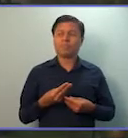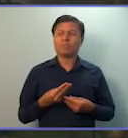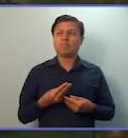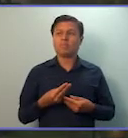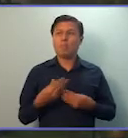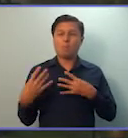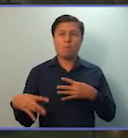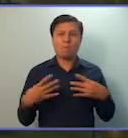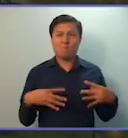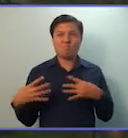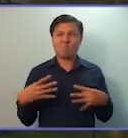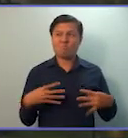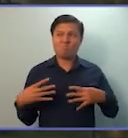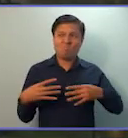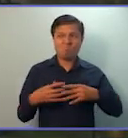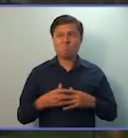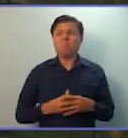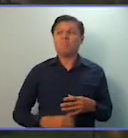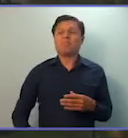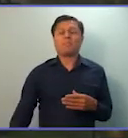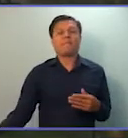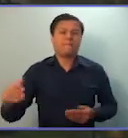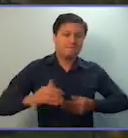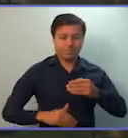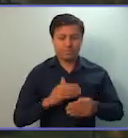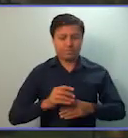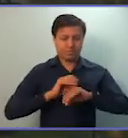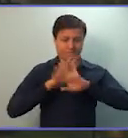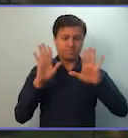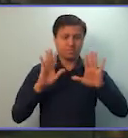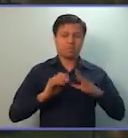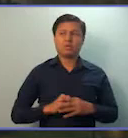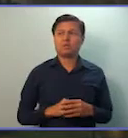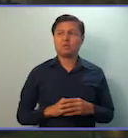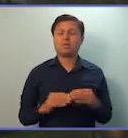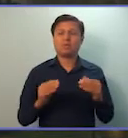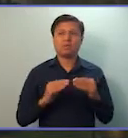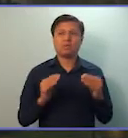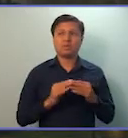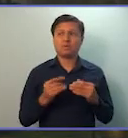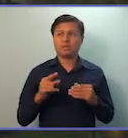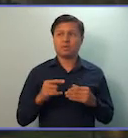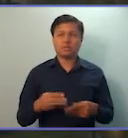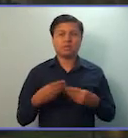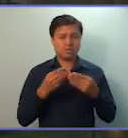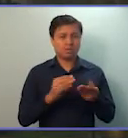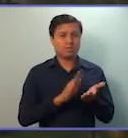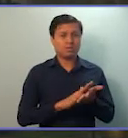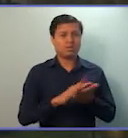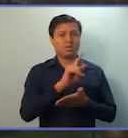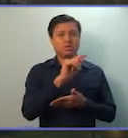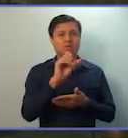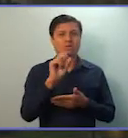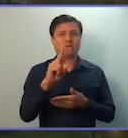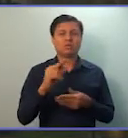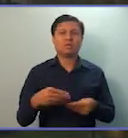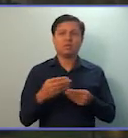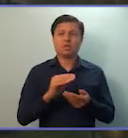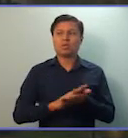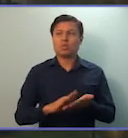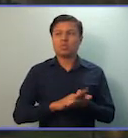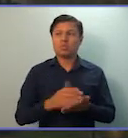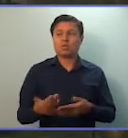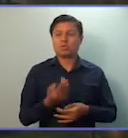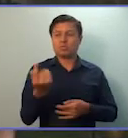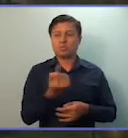una actividad de transparencia que le va a dar además de la que le queda el tribunal supremo electoral le va a dar una copia a todos